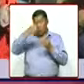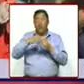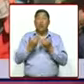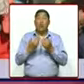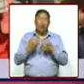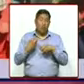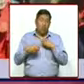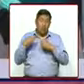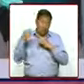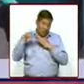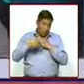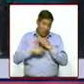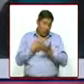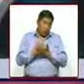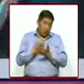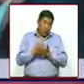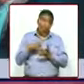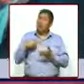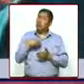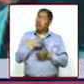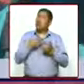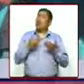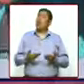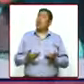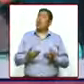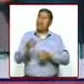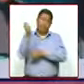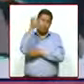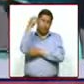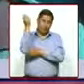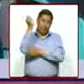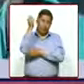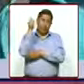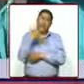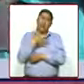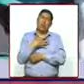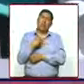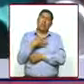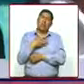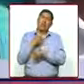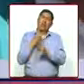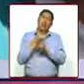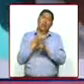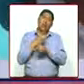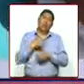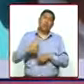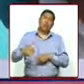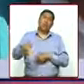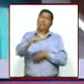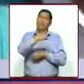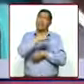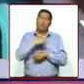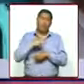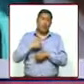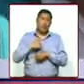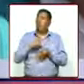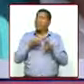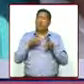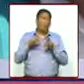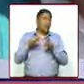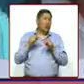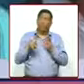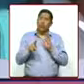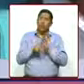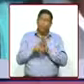crisis económica? Y nosotros, mire, estamos aquí con nuestra bandera blanca y cuidando el bien común, que es el cuidado de los países. No les